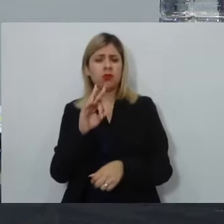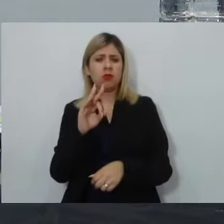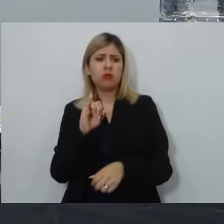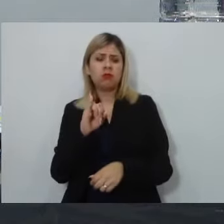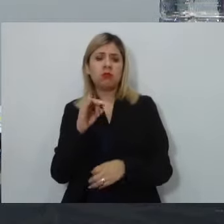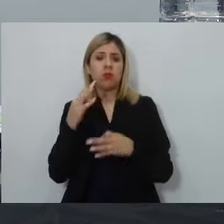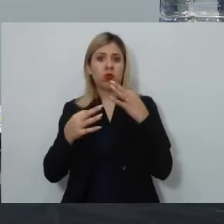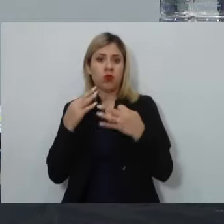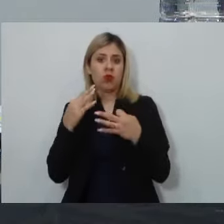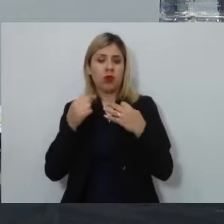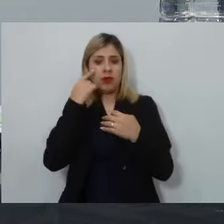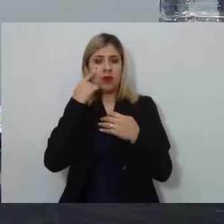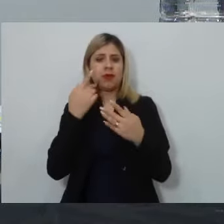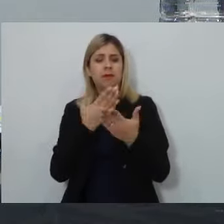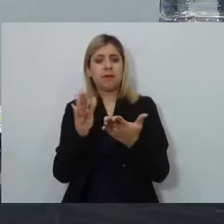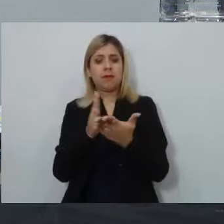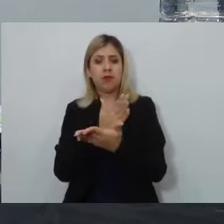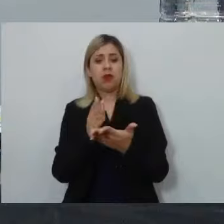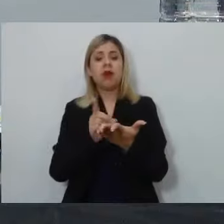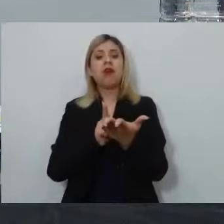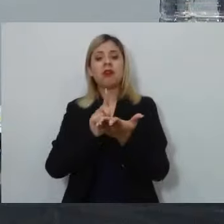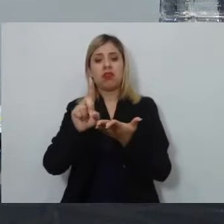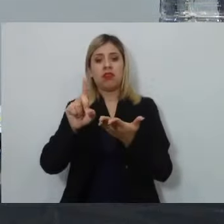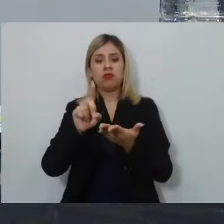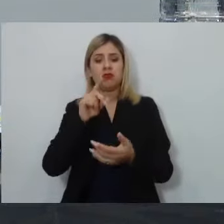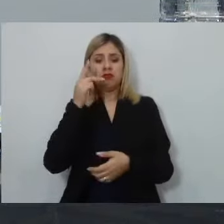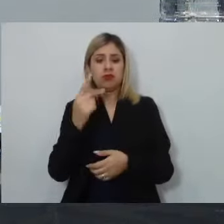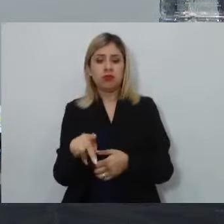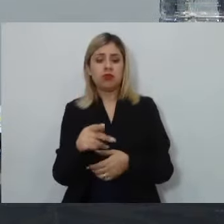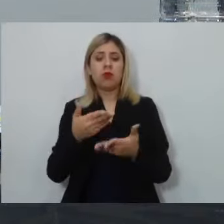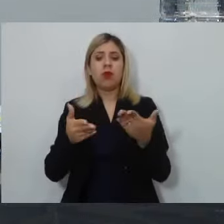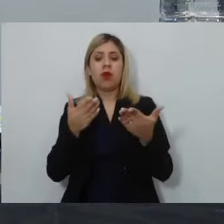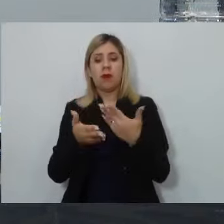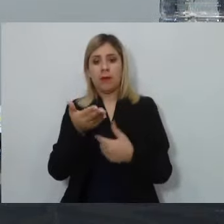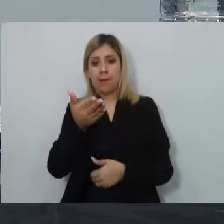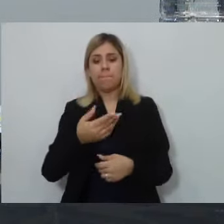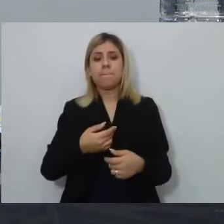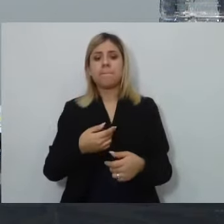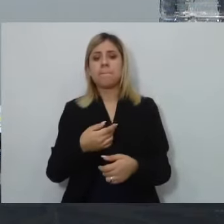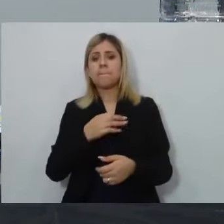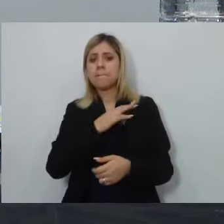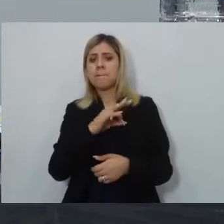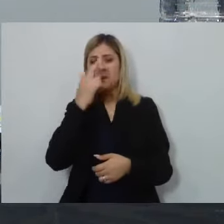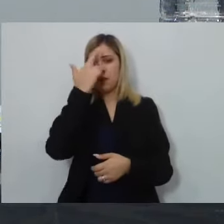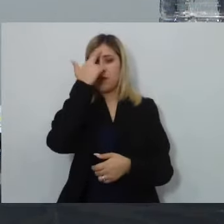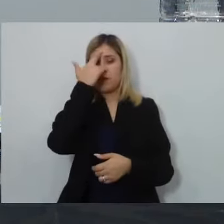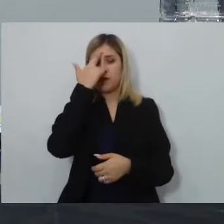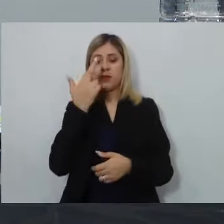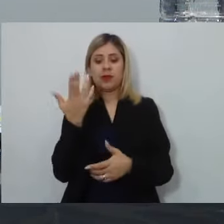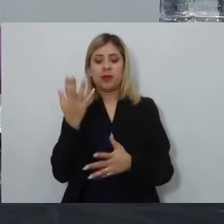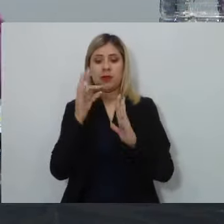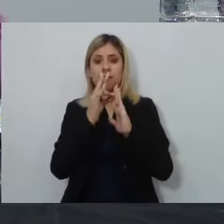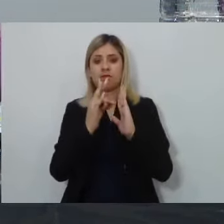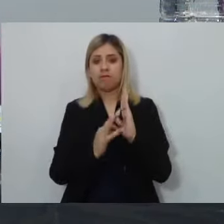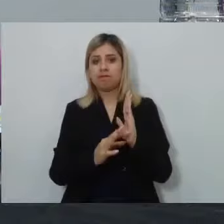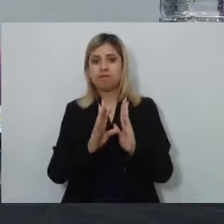mociones le voy a ceder el uso de la palabra a la consejera soad yann García González adelante